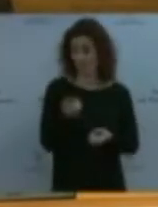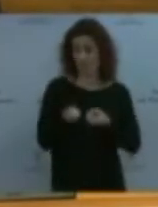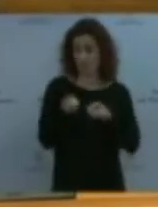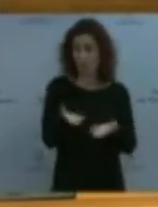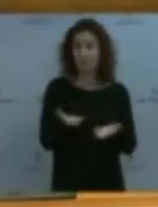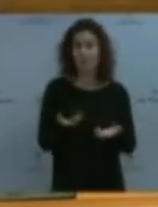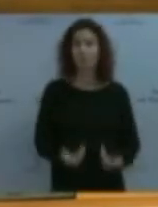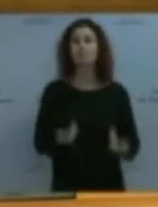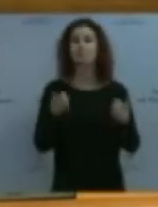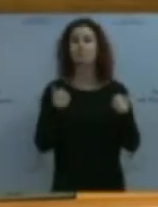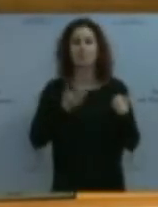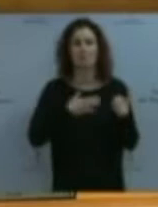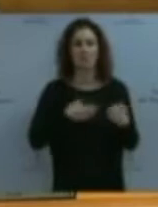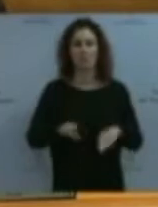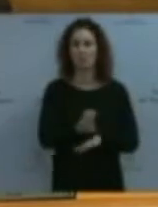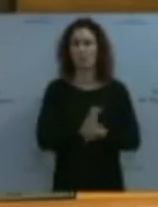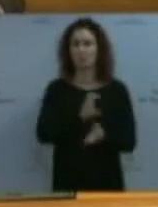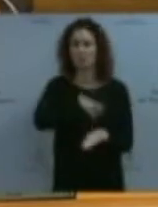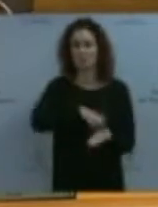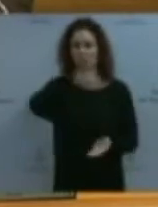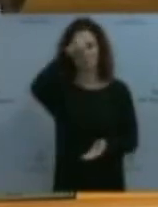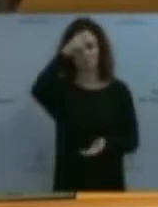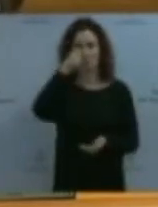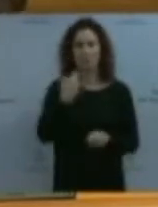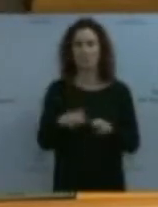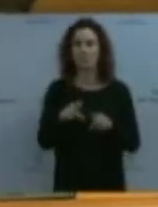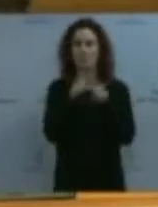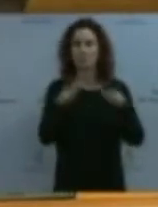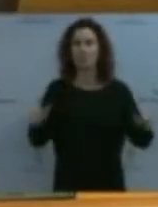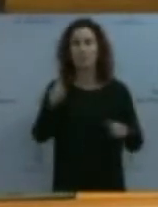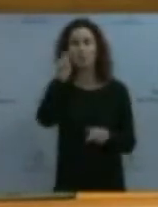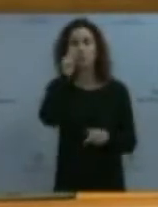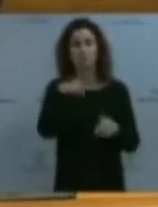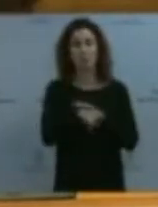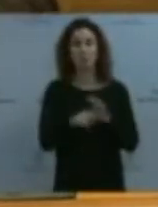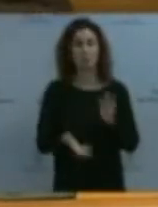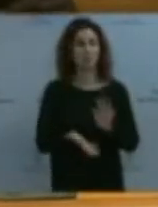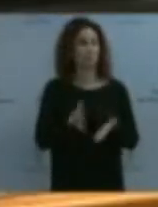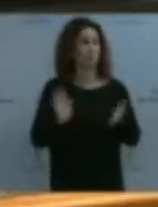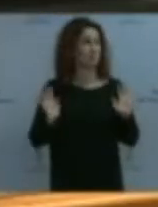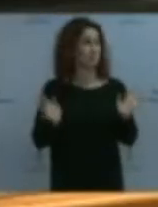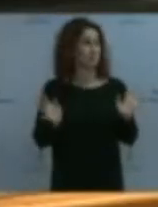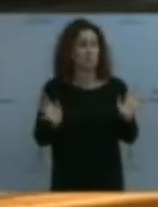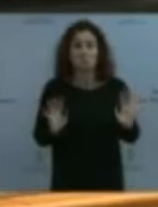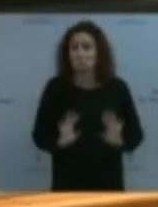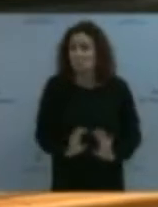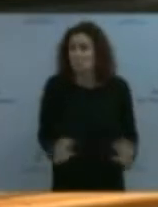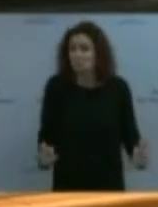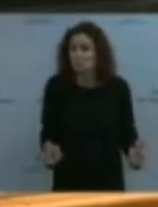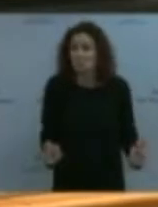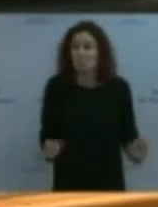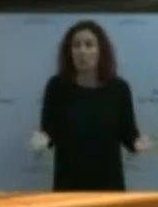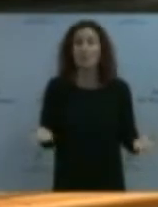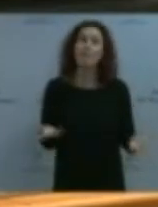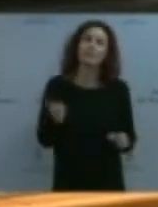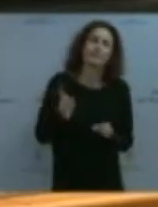Cultura, Política, Lingüística y Turismo la gestión de la ciudad residencial de Perlora, pero como parte del Gobierno, por supuesto, asumo